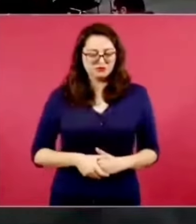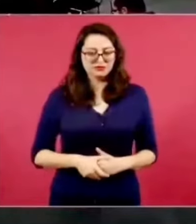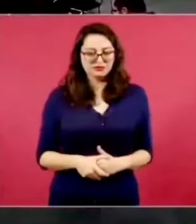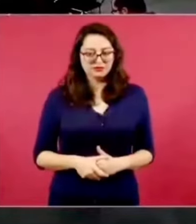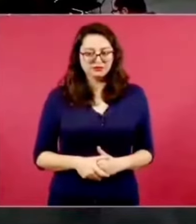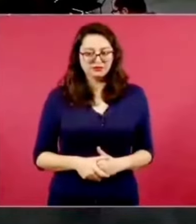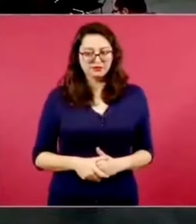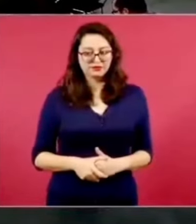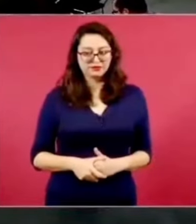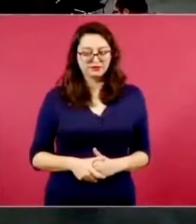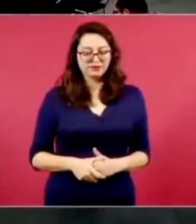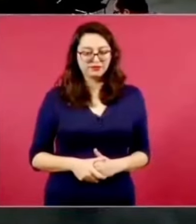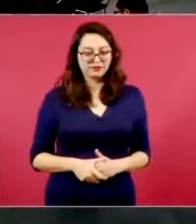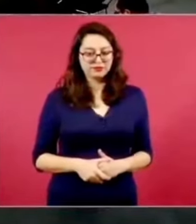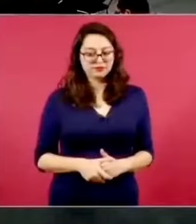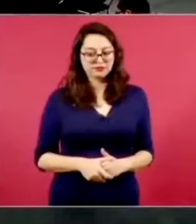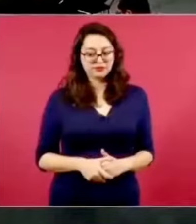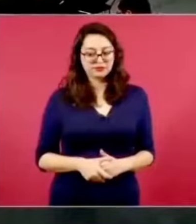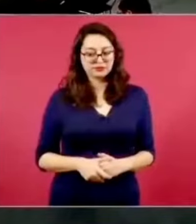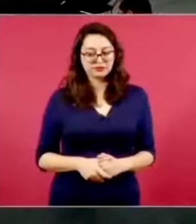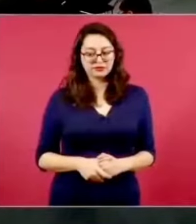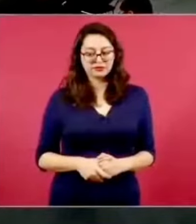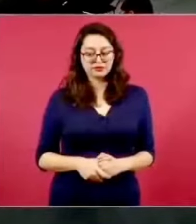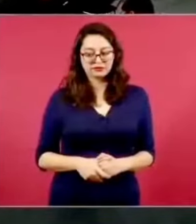profundo por la